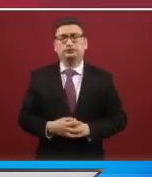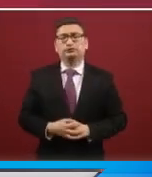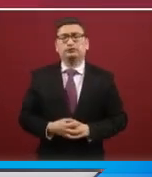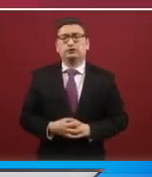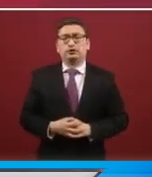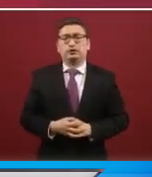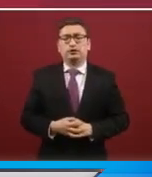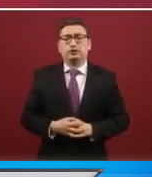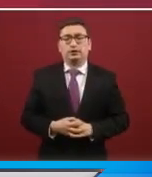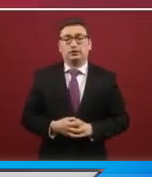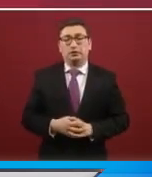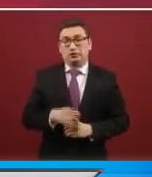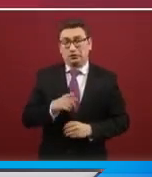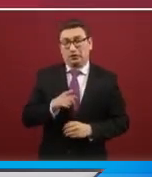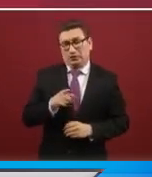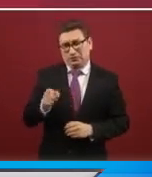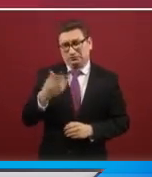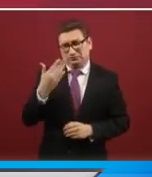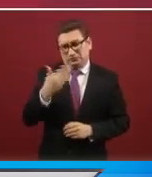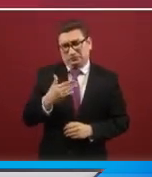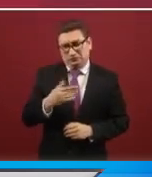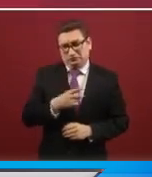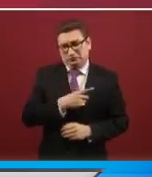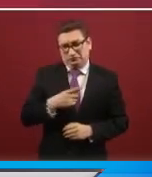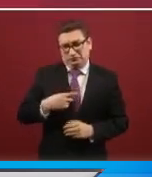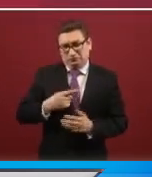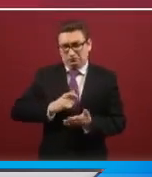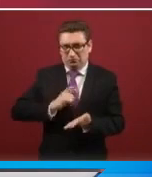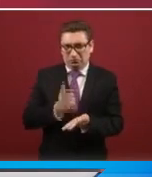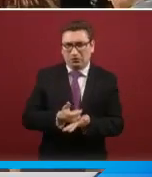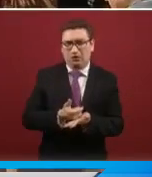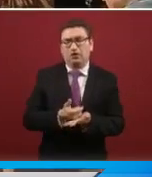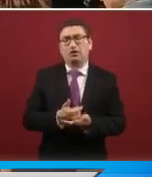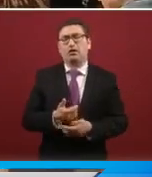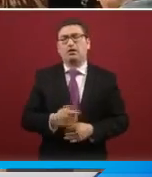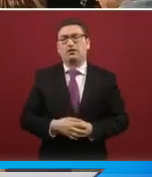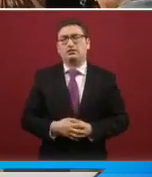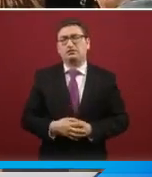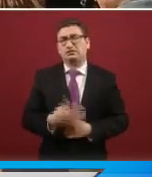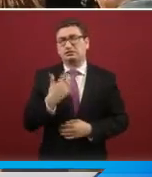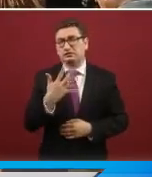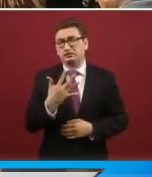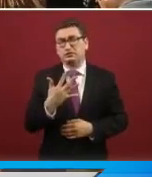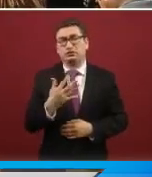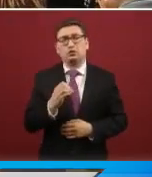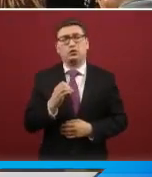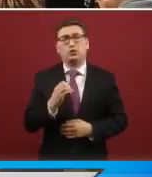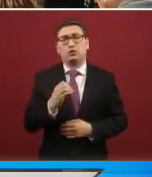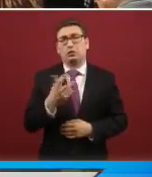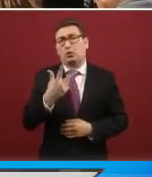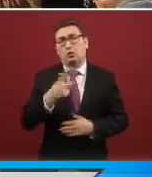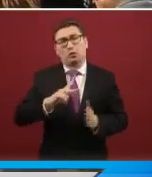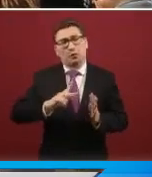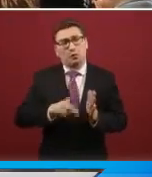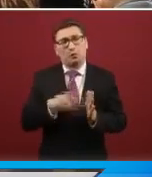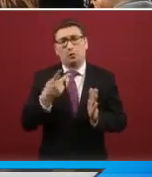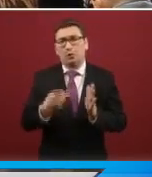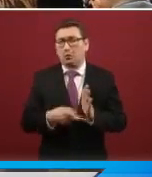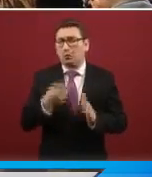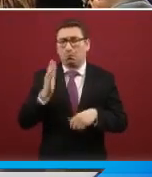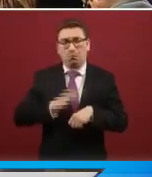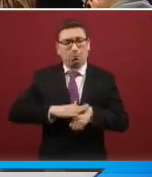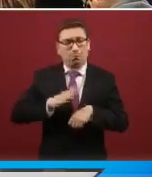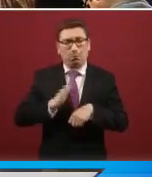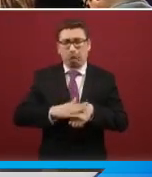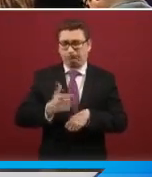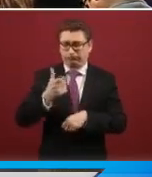ventajoso y desfavorable para la CFE y la economía del país. No cree que se afecte la ratificación del TEMEC, principalmente porque no está considerado